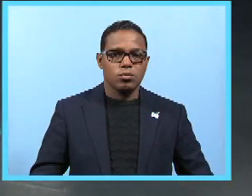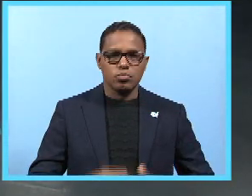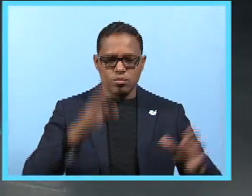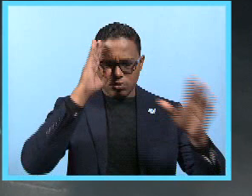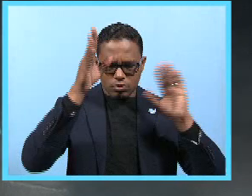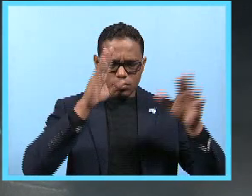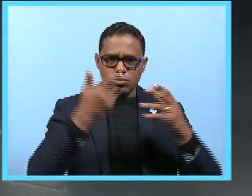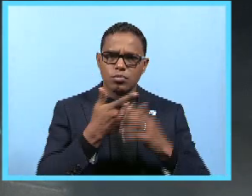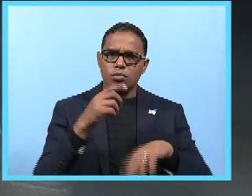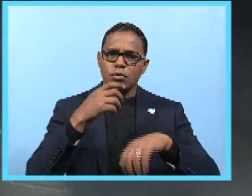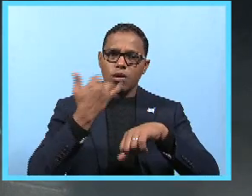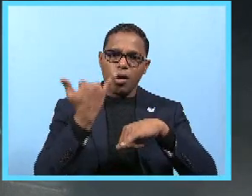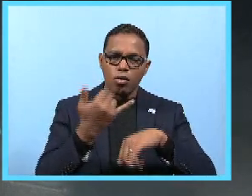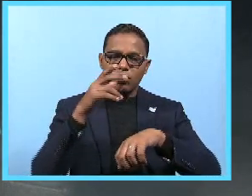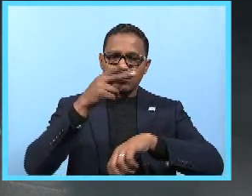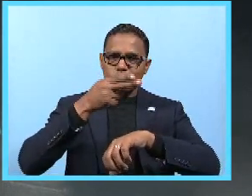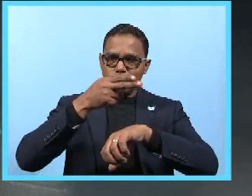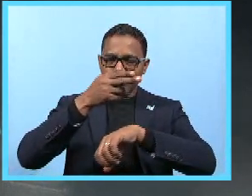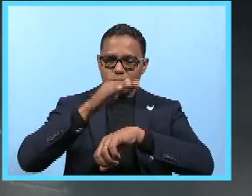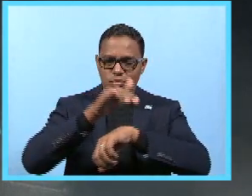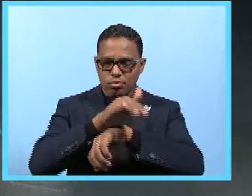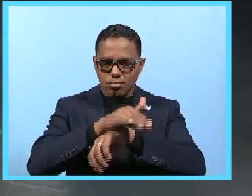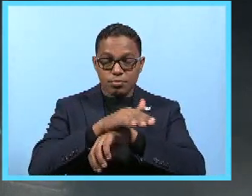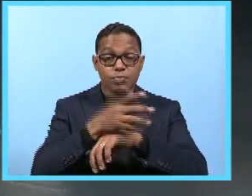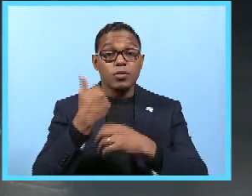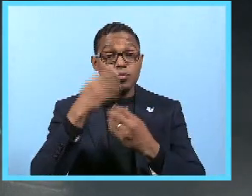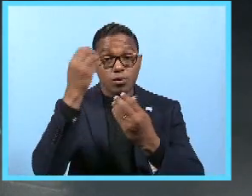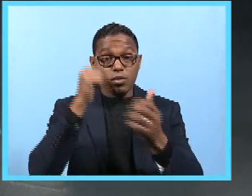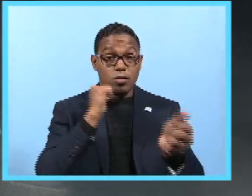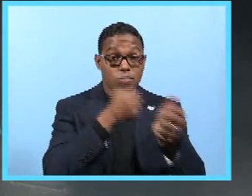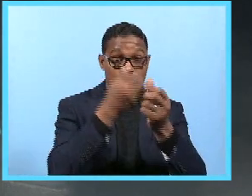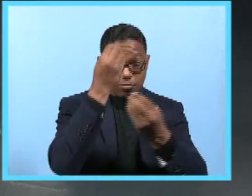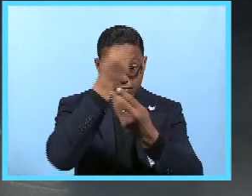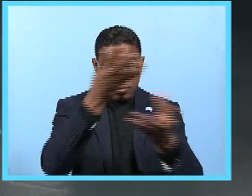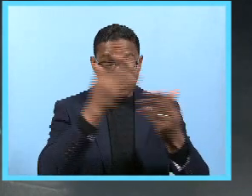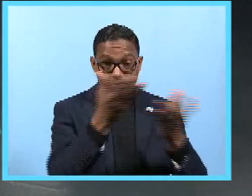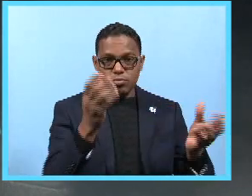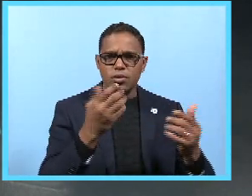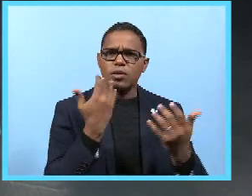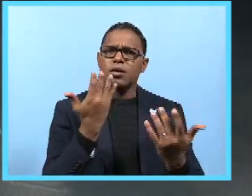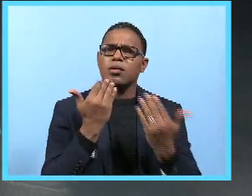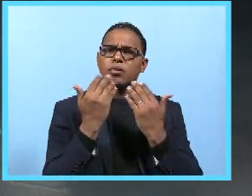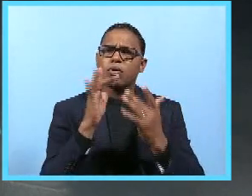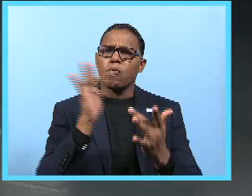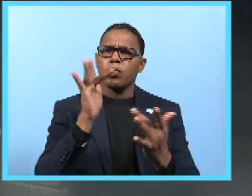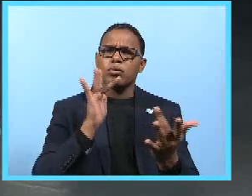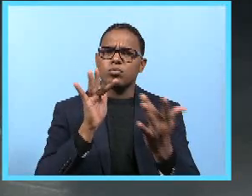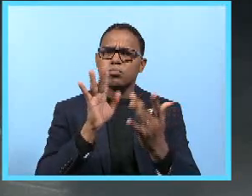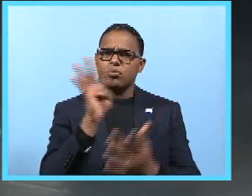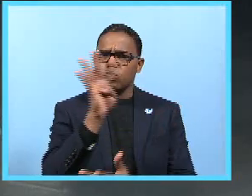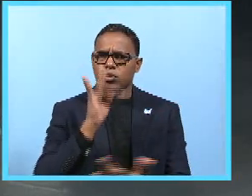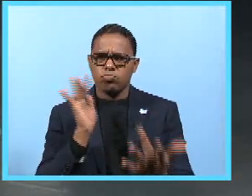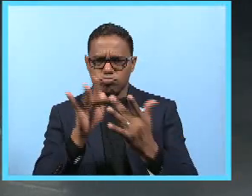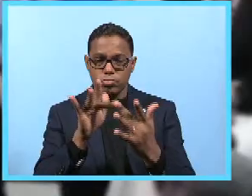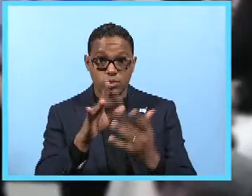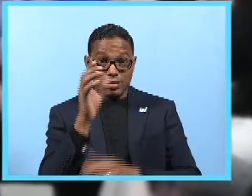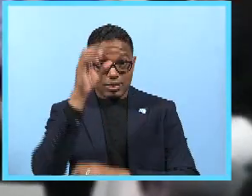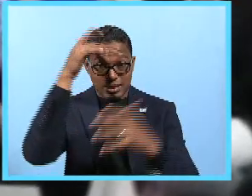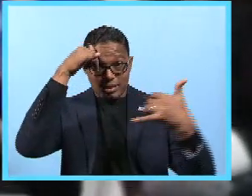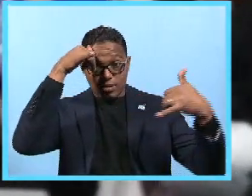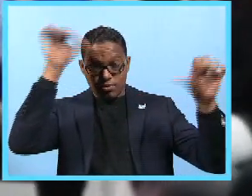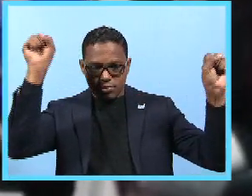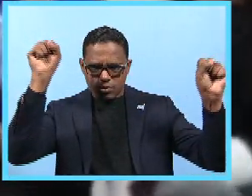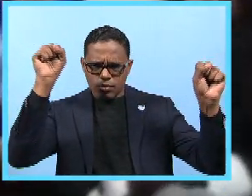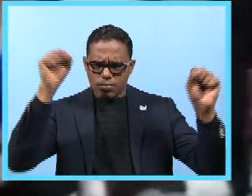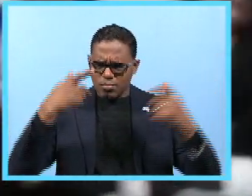Hola a todos, a esta hora de la tarde vamos a actualizarnos en materia informativa. El 4 Conecta. Gracias por estar junto a nosotros. En el Ceibo, al este del país, cientos